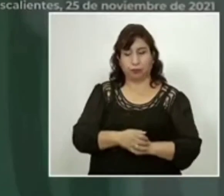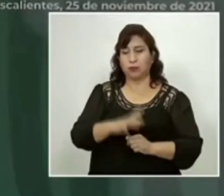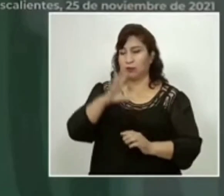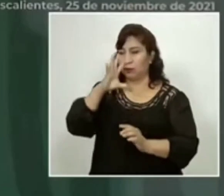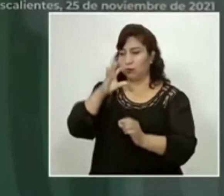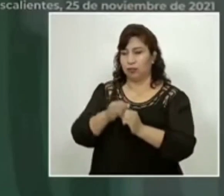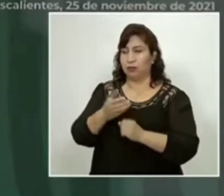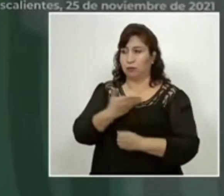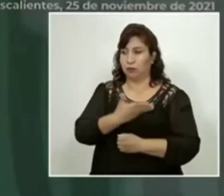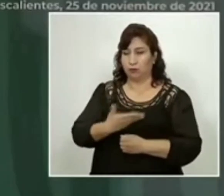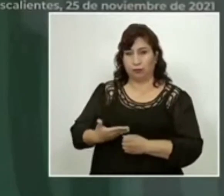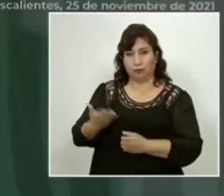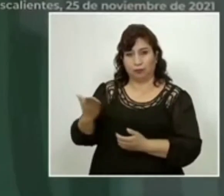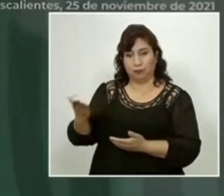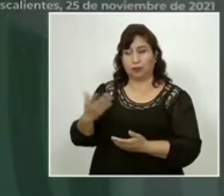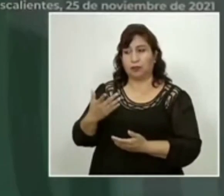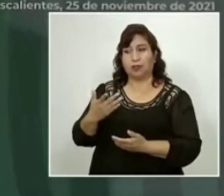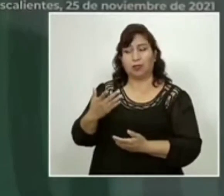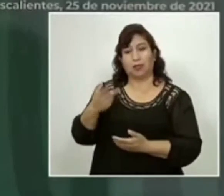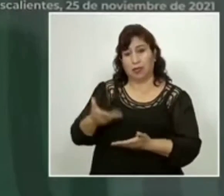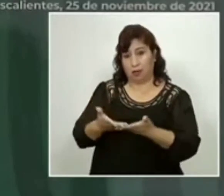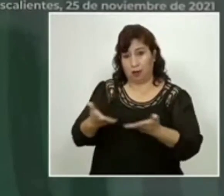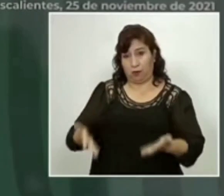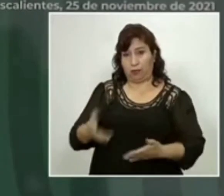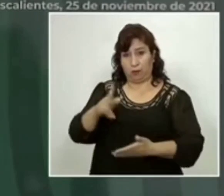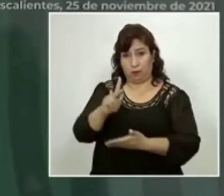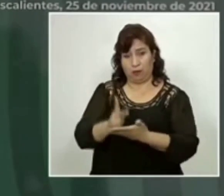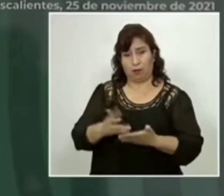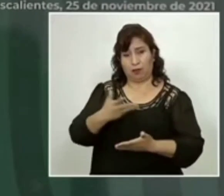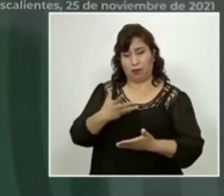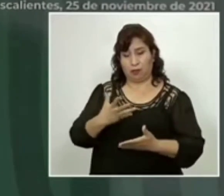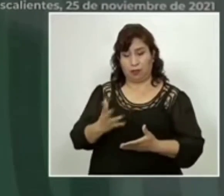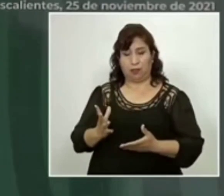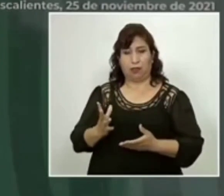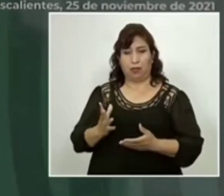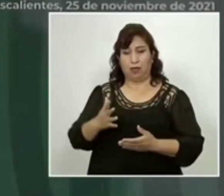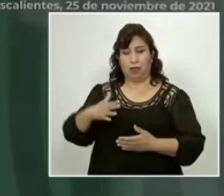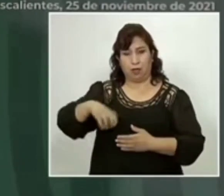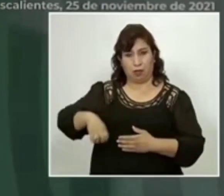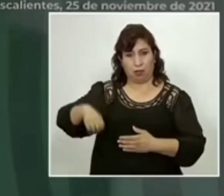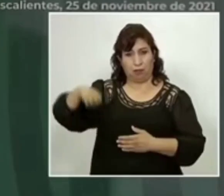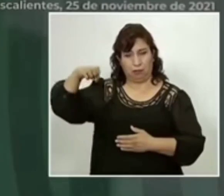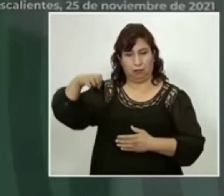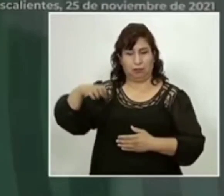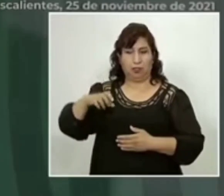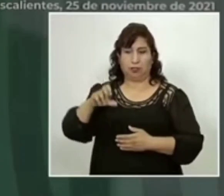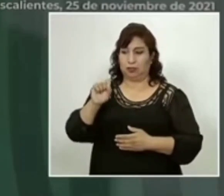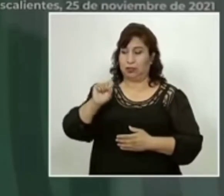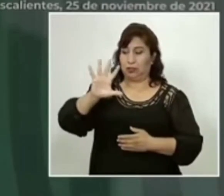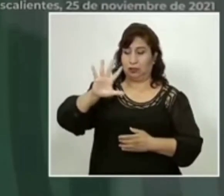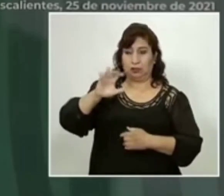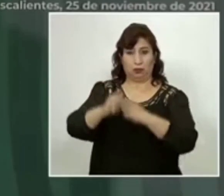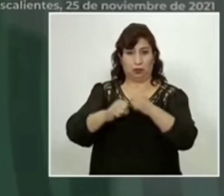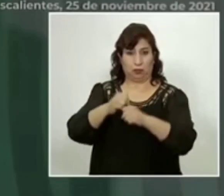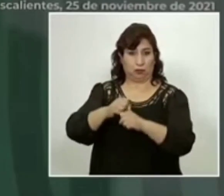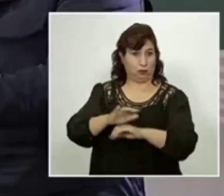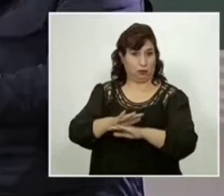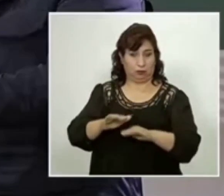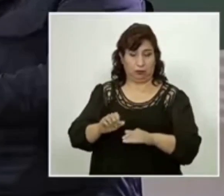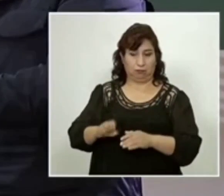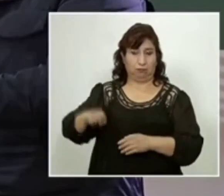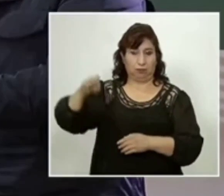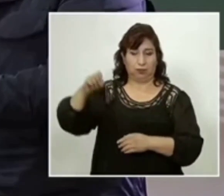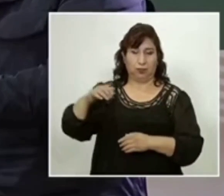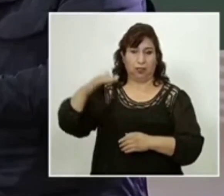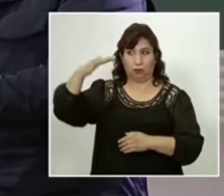señor presidente, de que ahora el programa incluye adultos mayores a partir de los 65 años de edad.